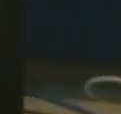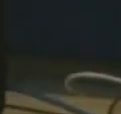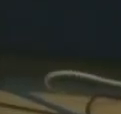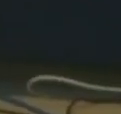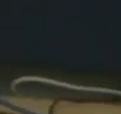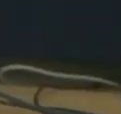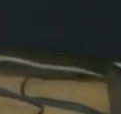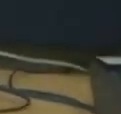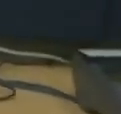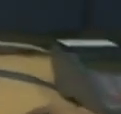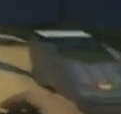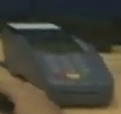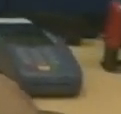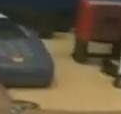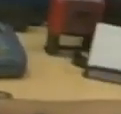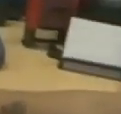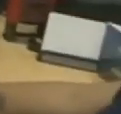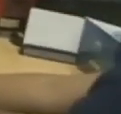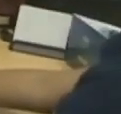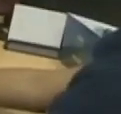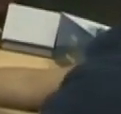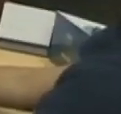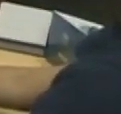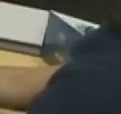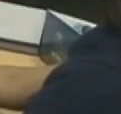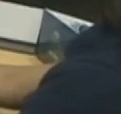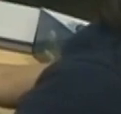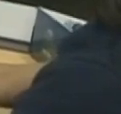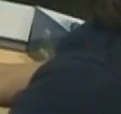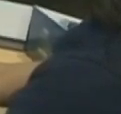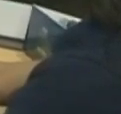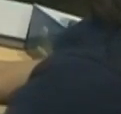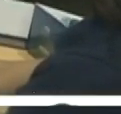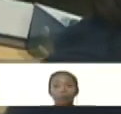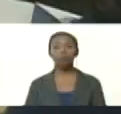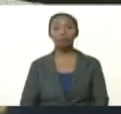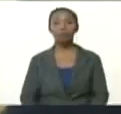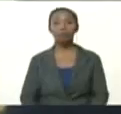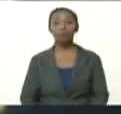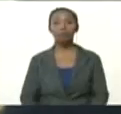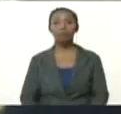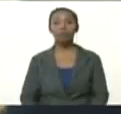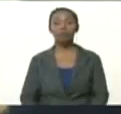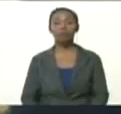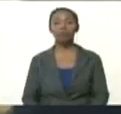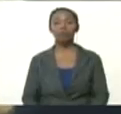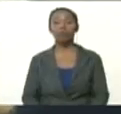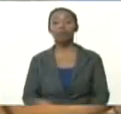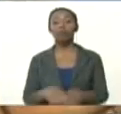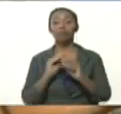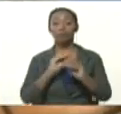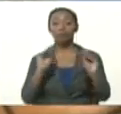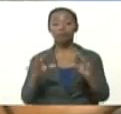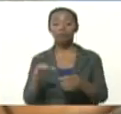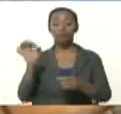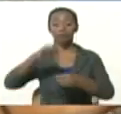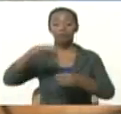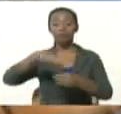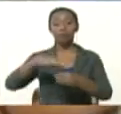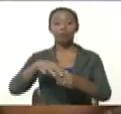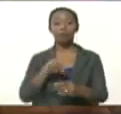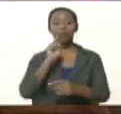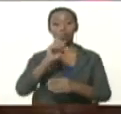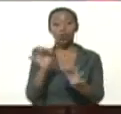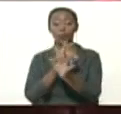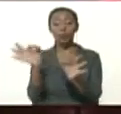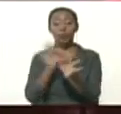de ahorristas que atendieron mi llamado para ahorrar en Petro, esos petros se